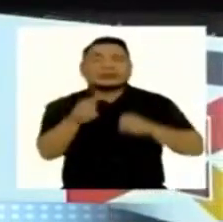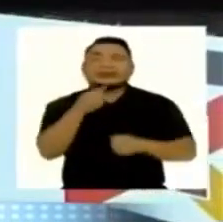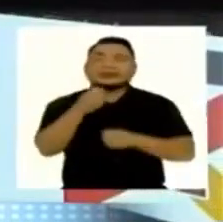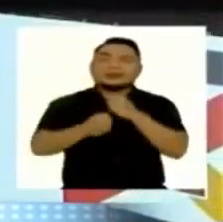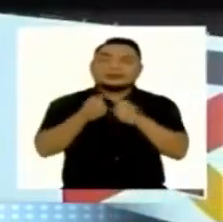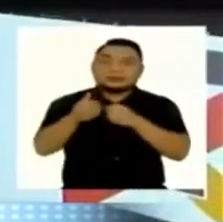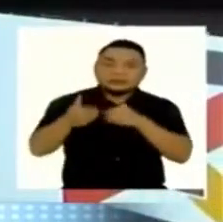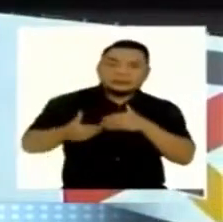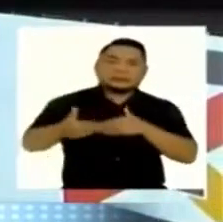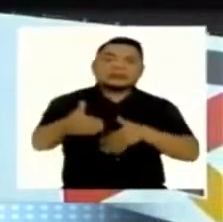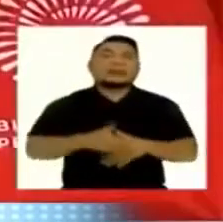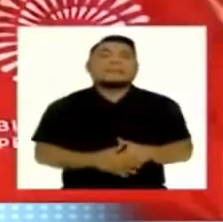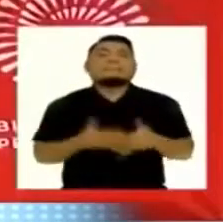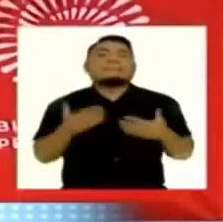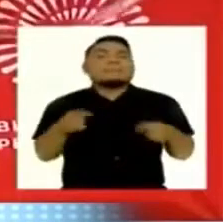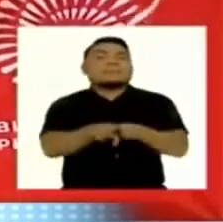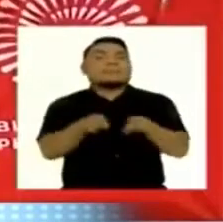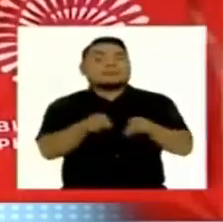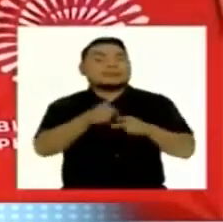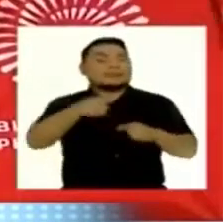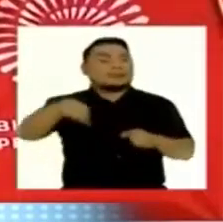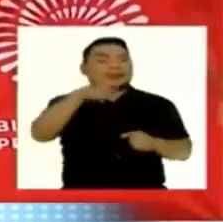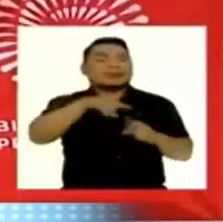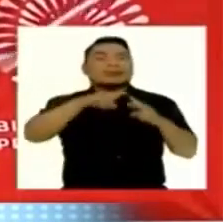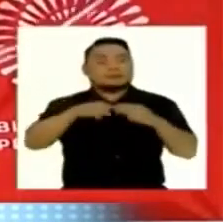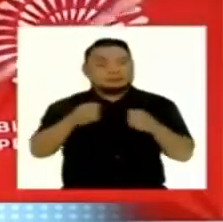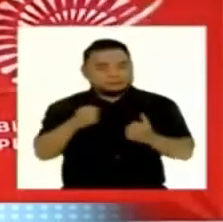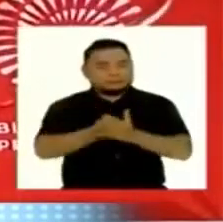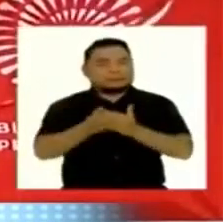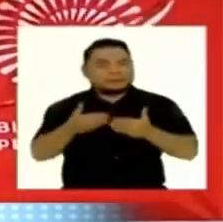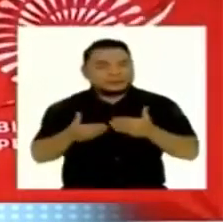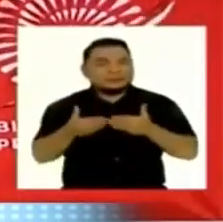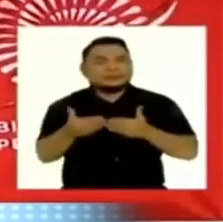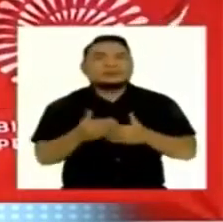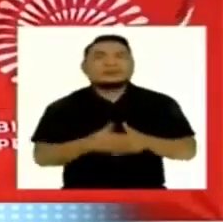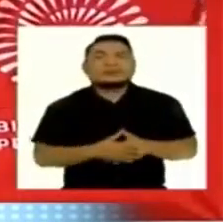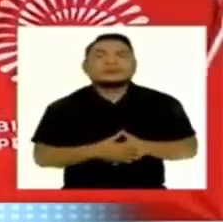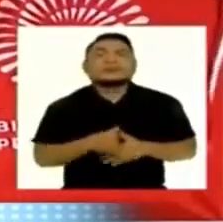de siglos y milenios, también nos hemos empecinado